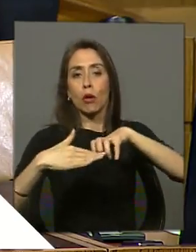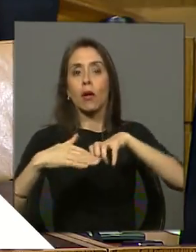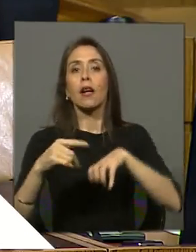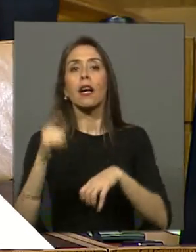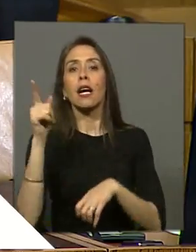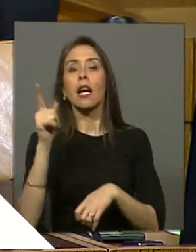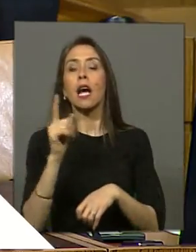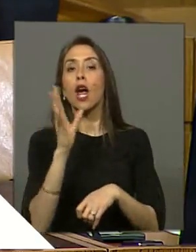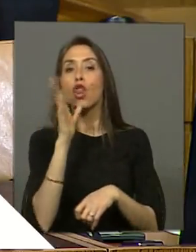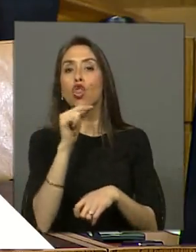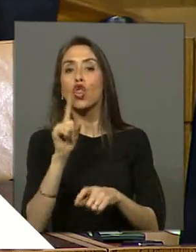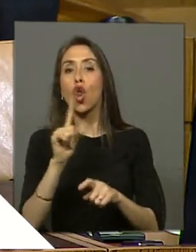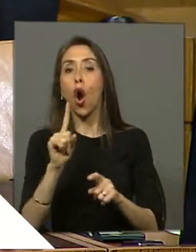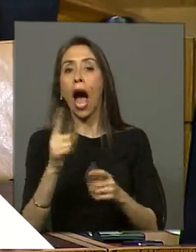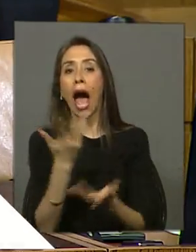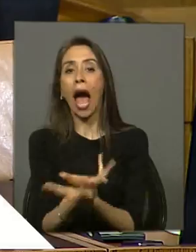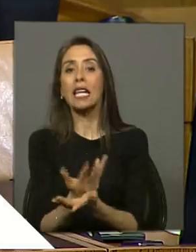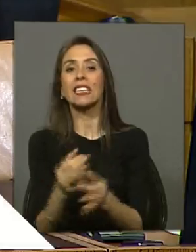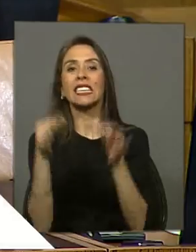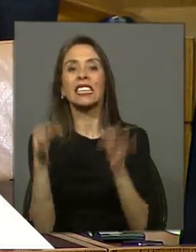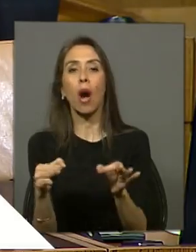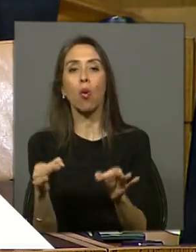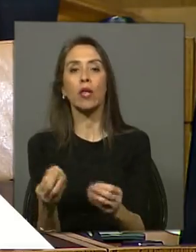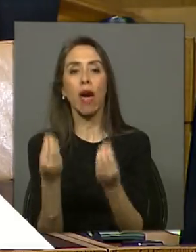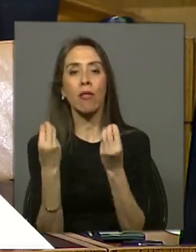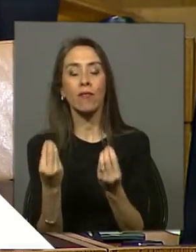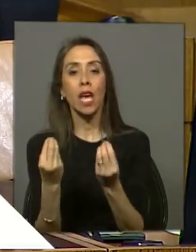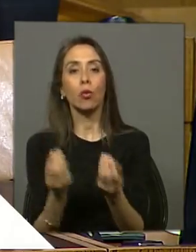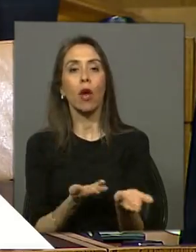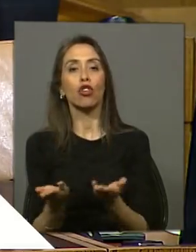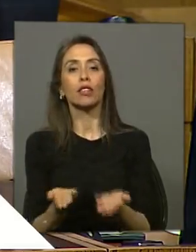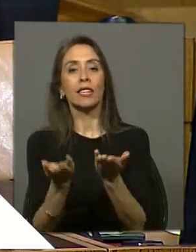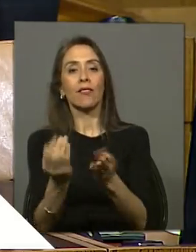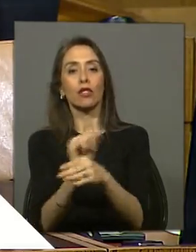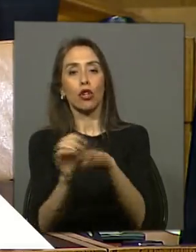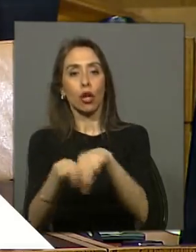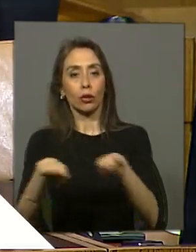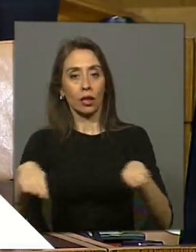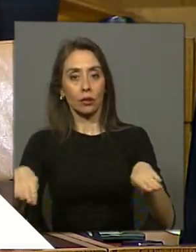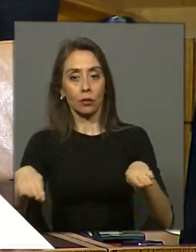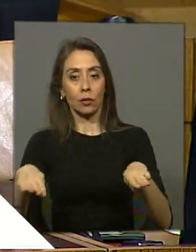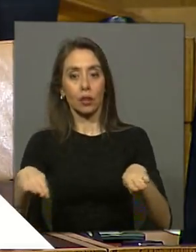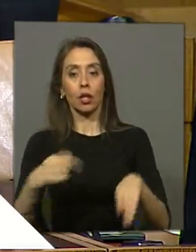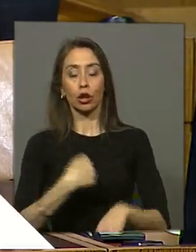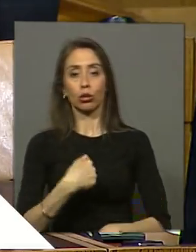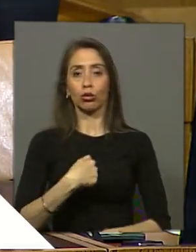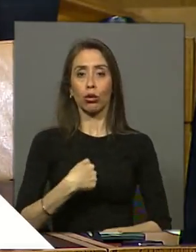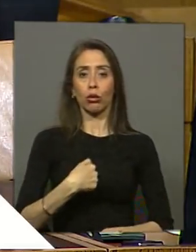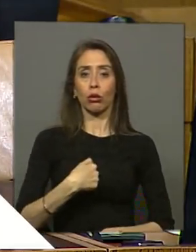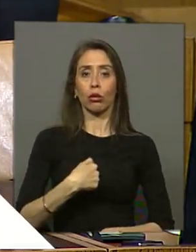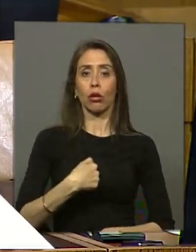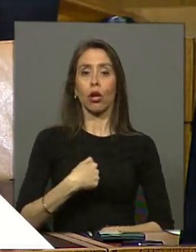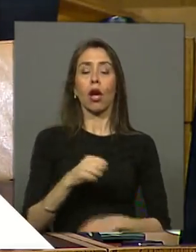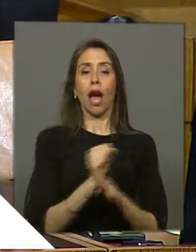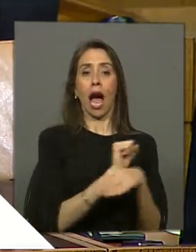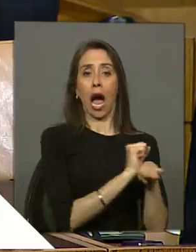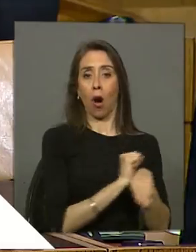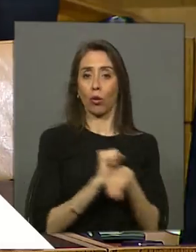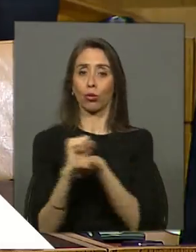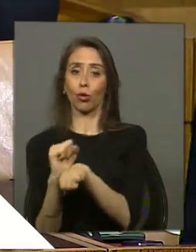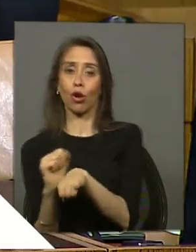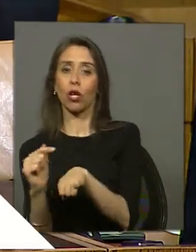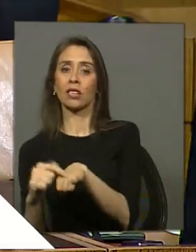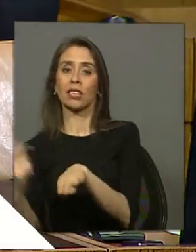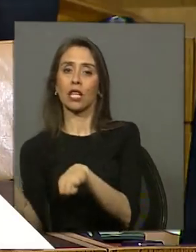falta de medidas de seguridad adecuadas en la prestación de este vale decir el consumidor cuando sufra